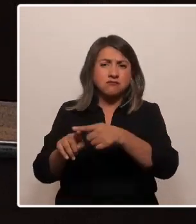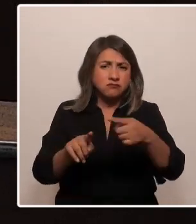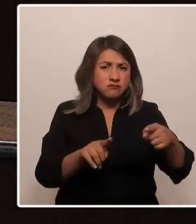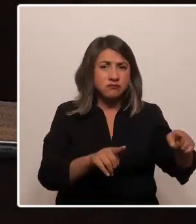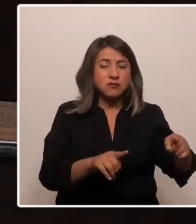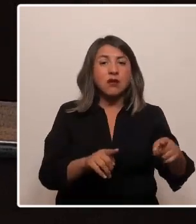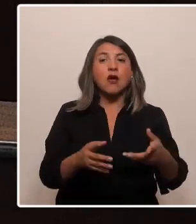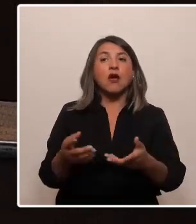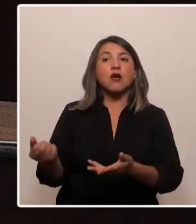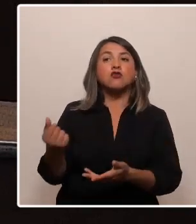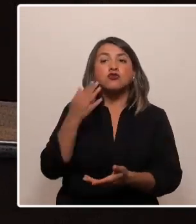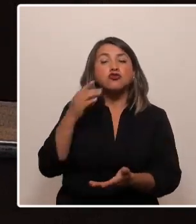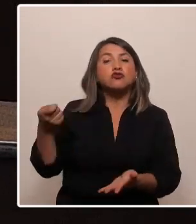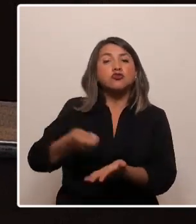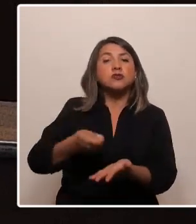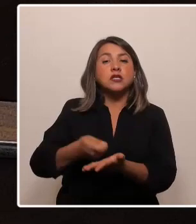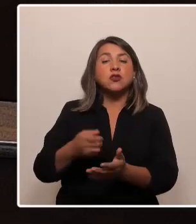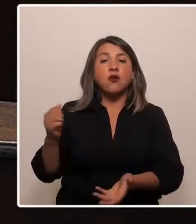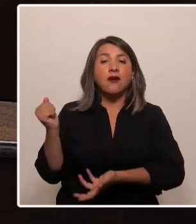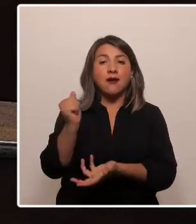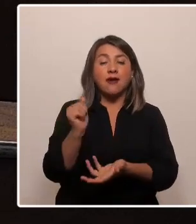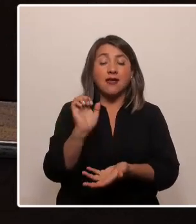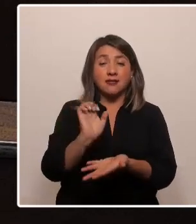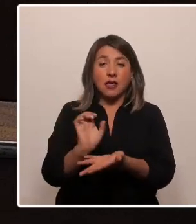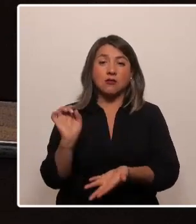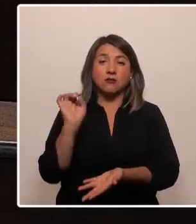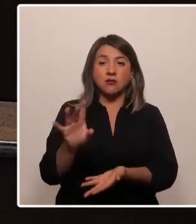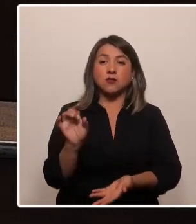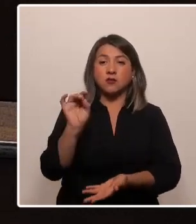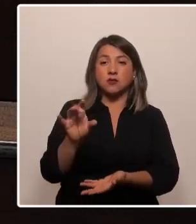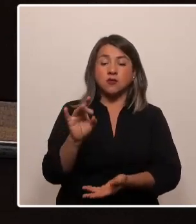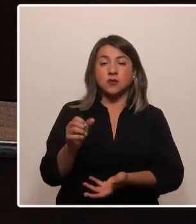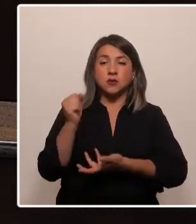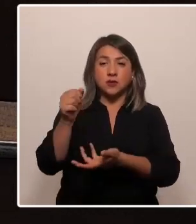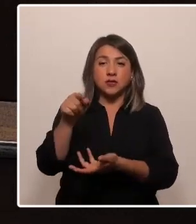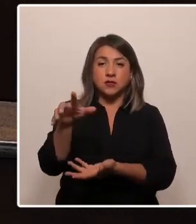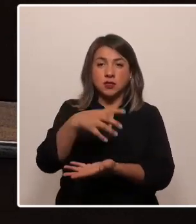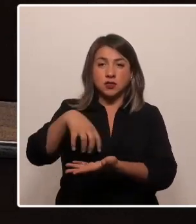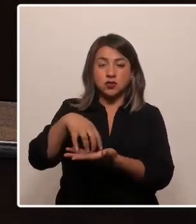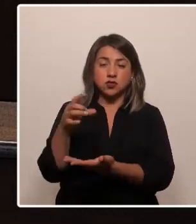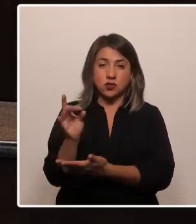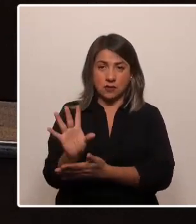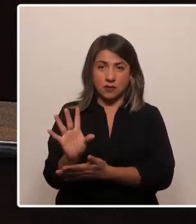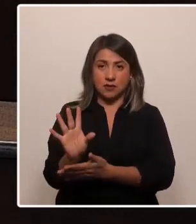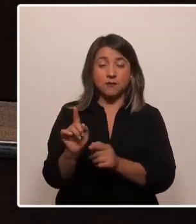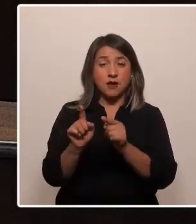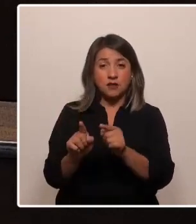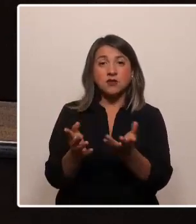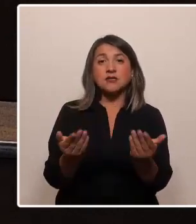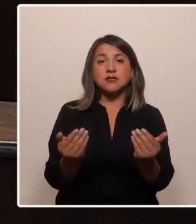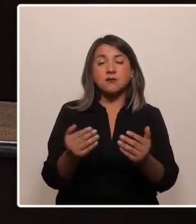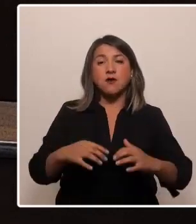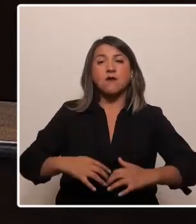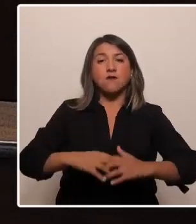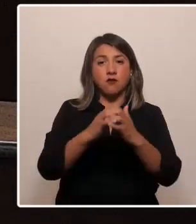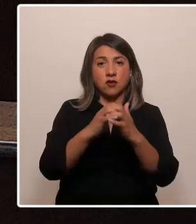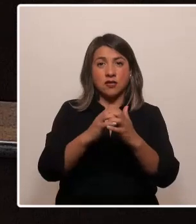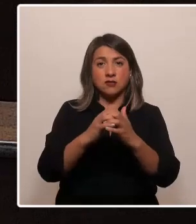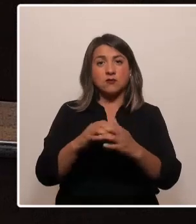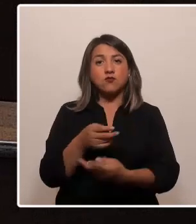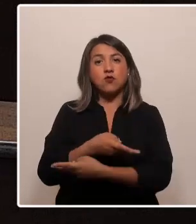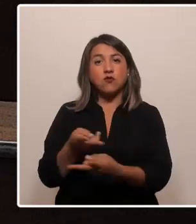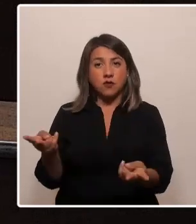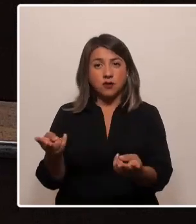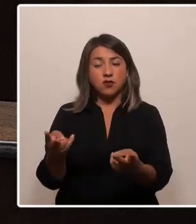subsidio y transferencia de recursos a dicho sector. Para ello requerimos fortalecer lo público,